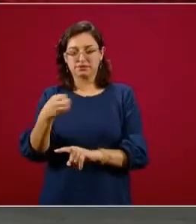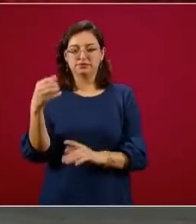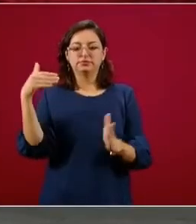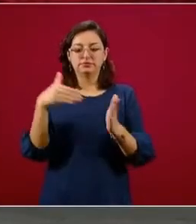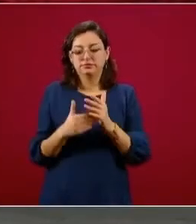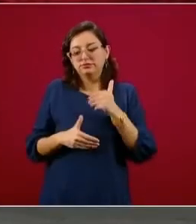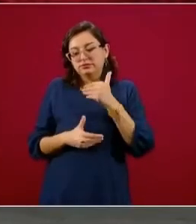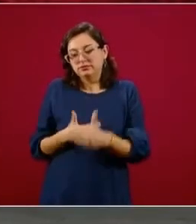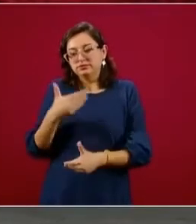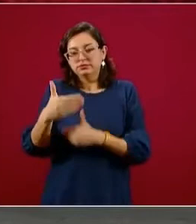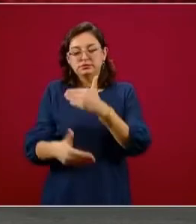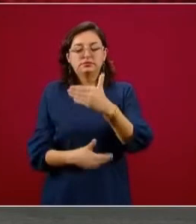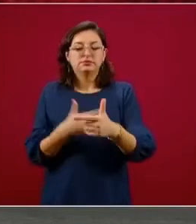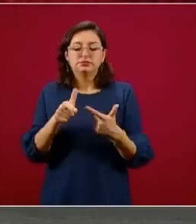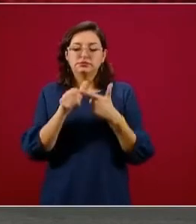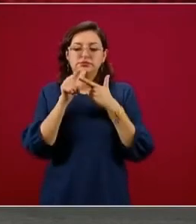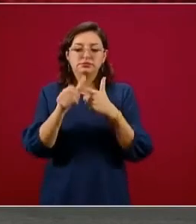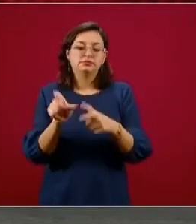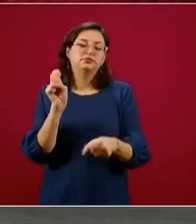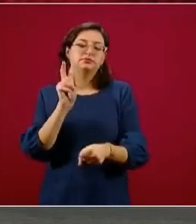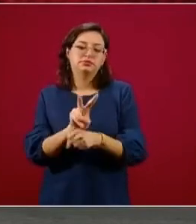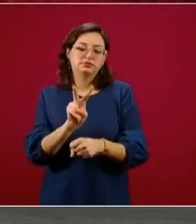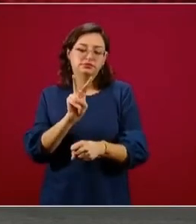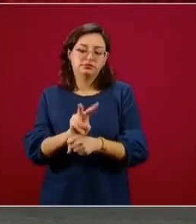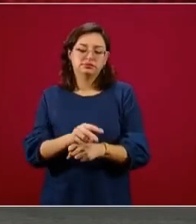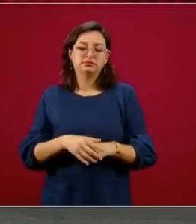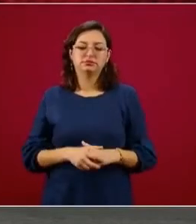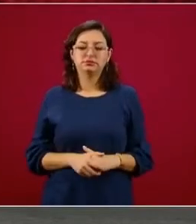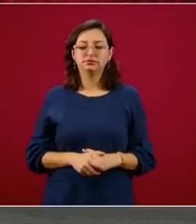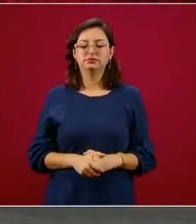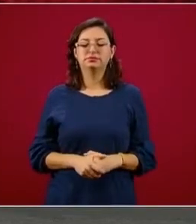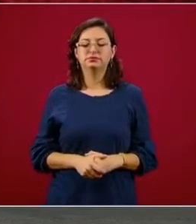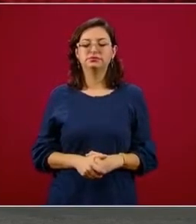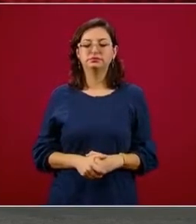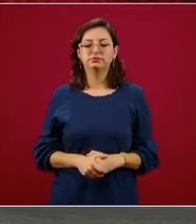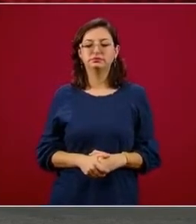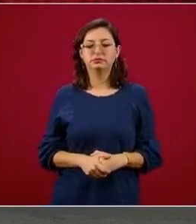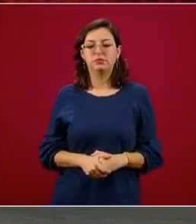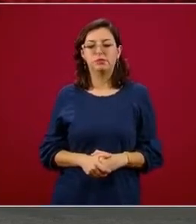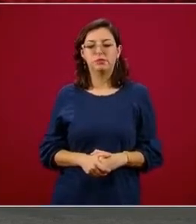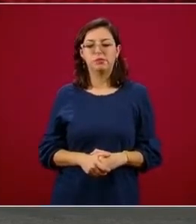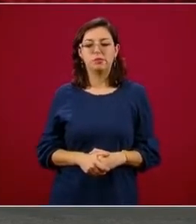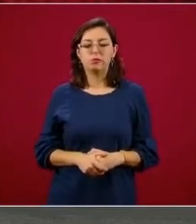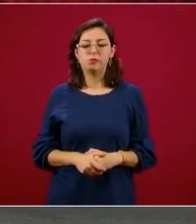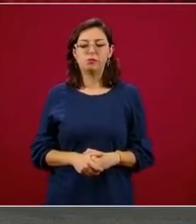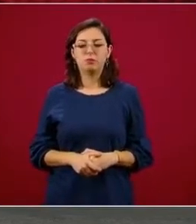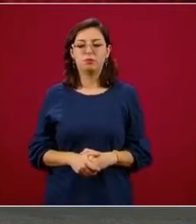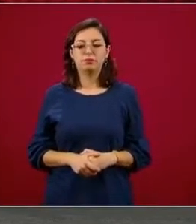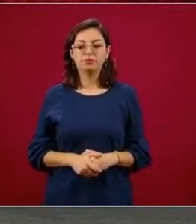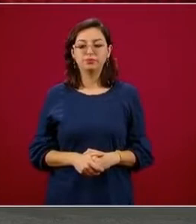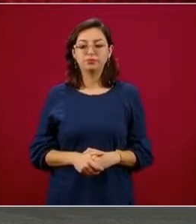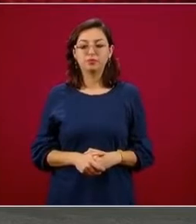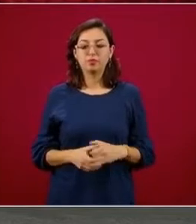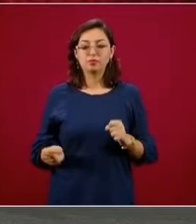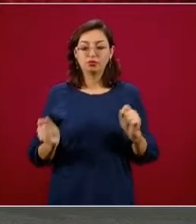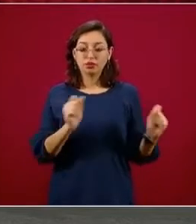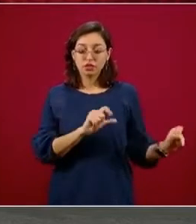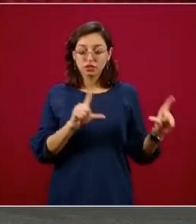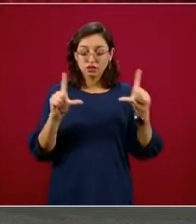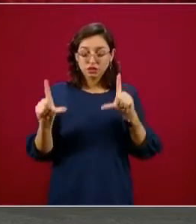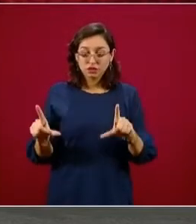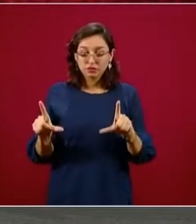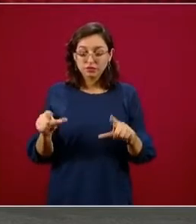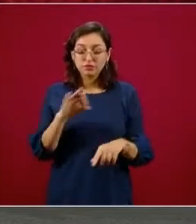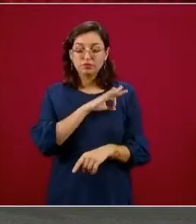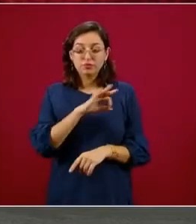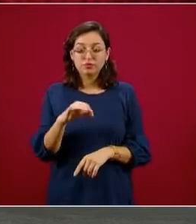hacia adelante con la vigilancia de cómo se está comportando la epidemia en México. En la siguiente diapositiva vamos